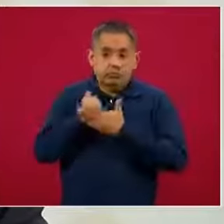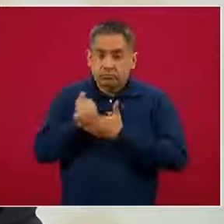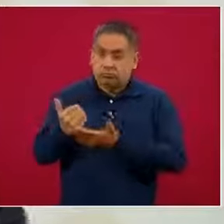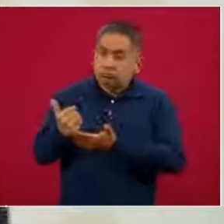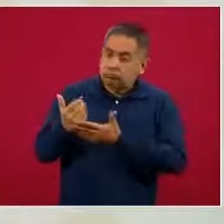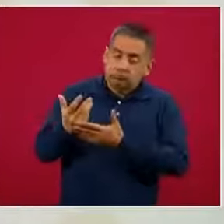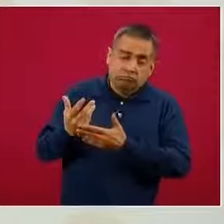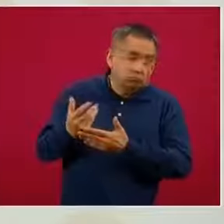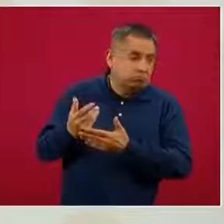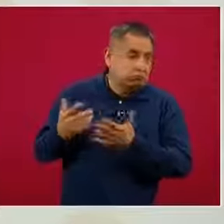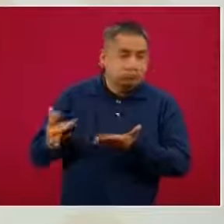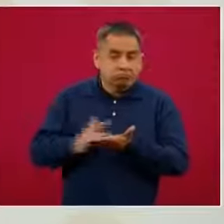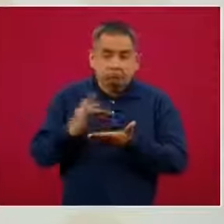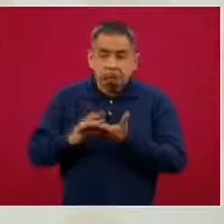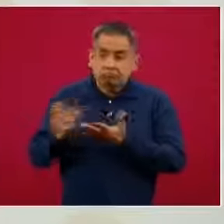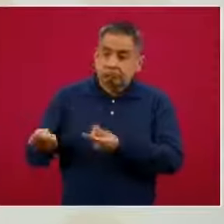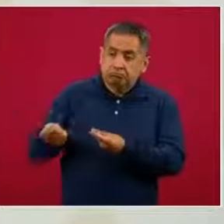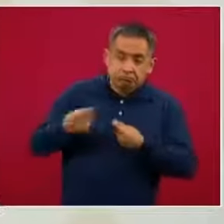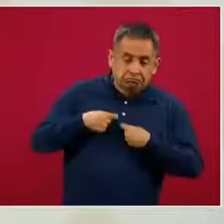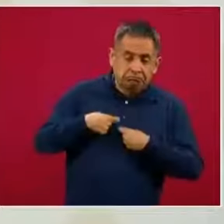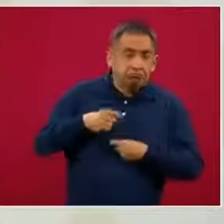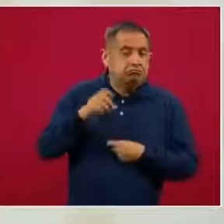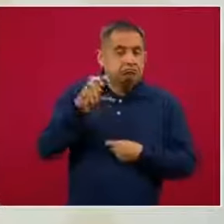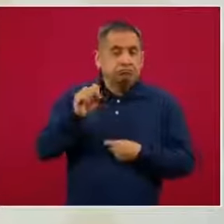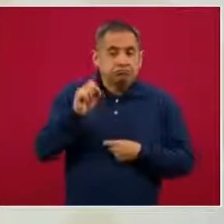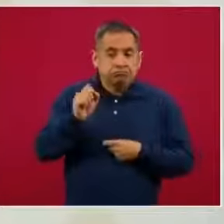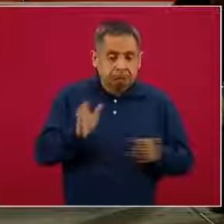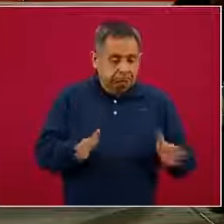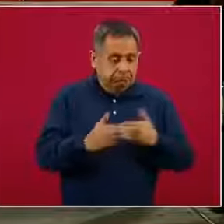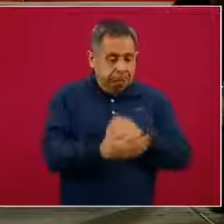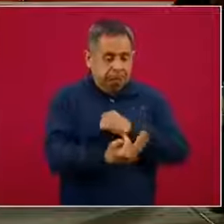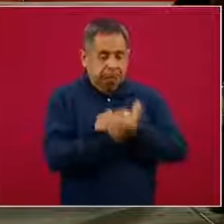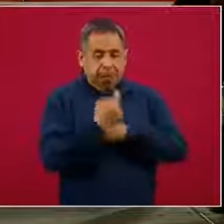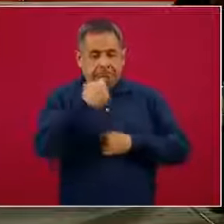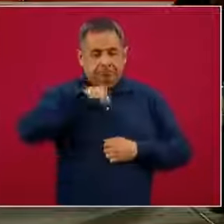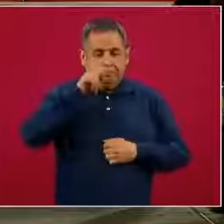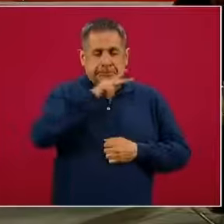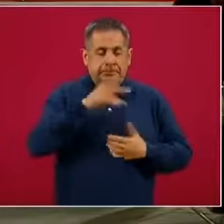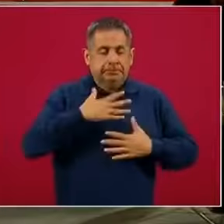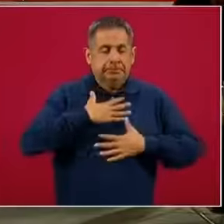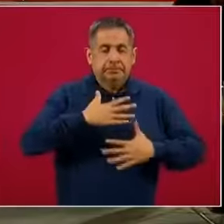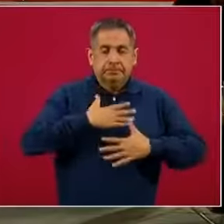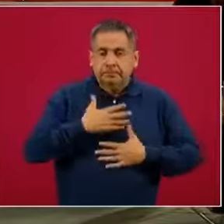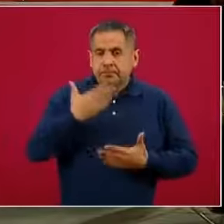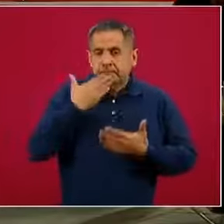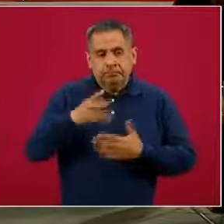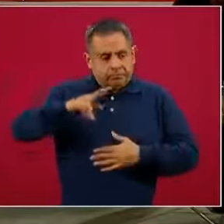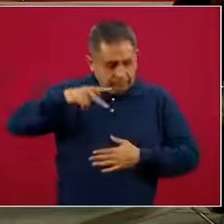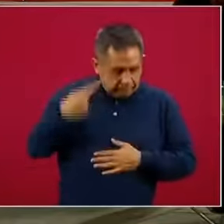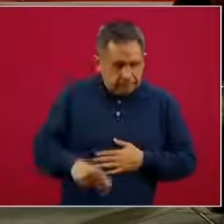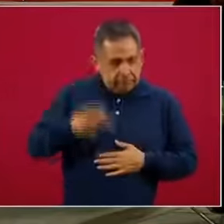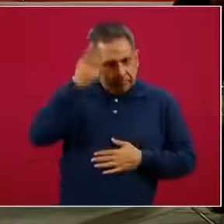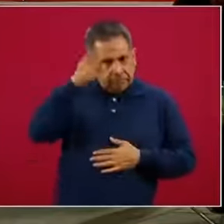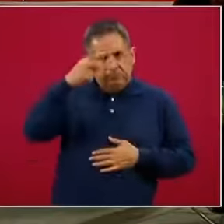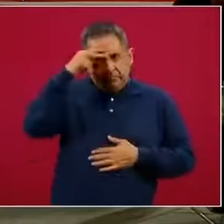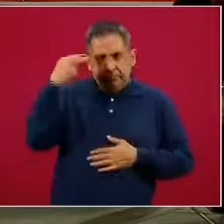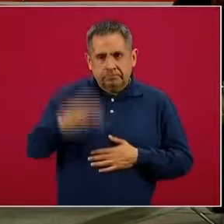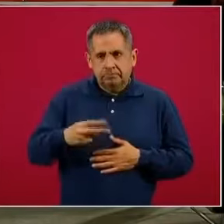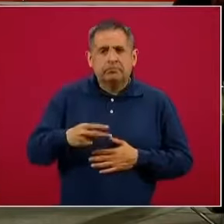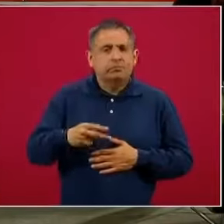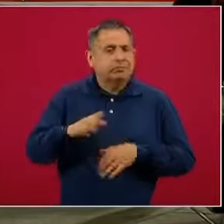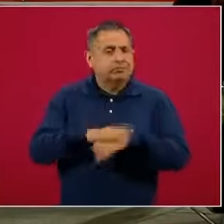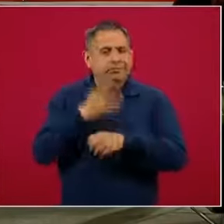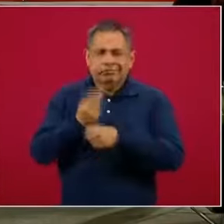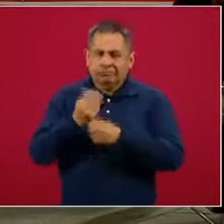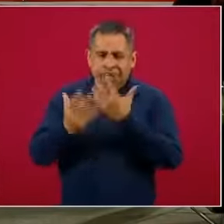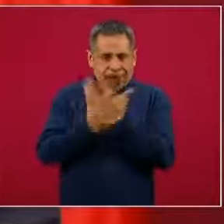habilitado, nos ha proporcionado 60 de estos ventiladores que ya comentaba el doctor Alomía, de nuestros ventiladores, lo dice muy bien porque efectivamente son